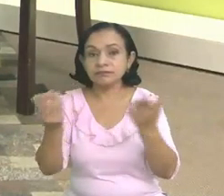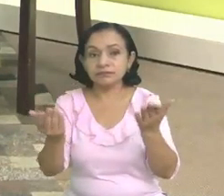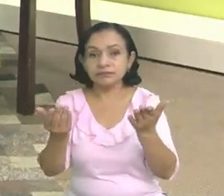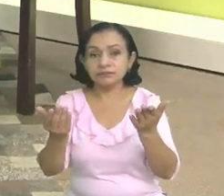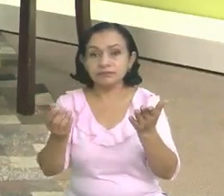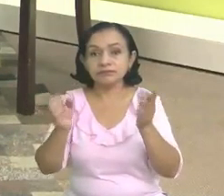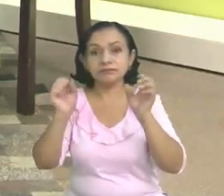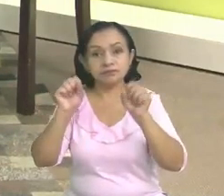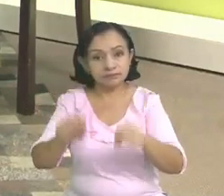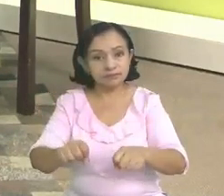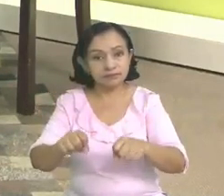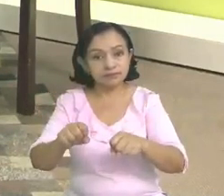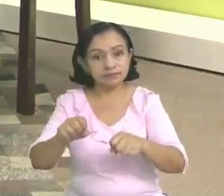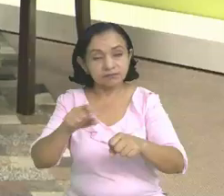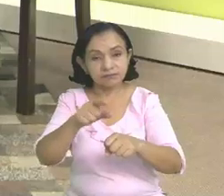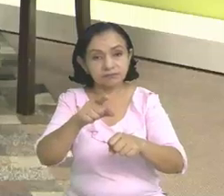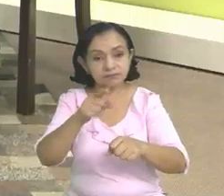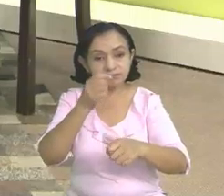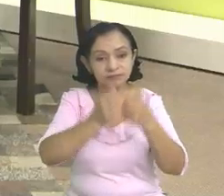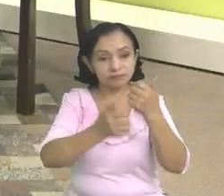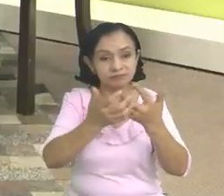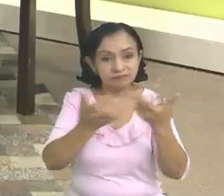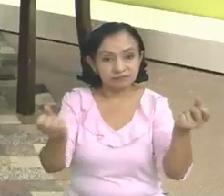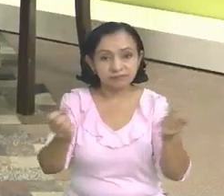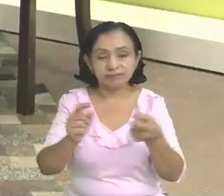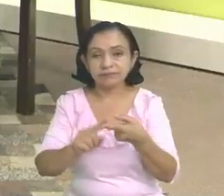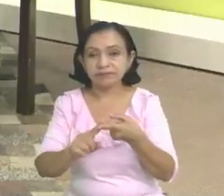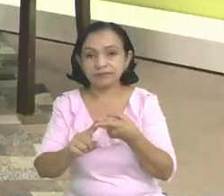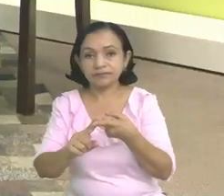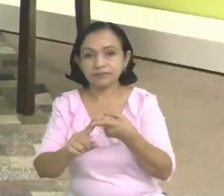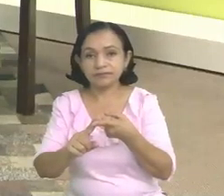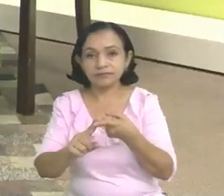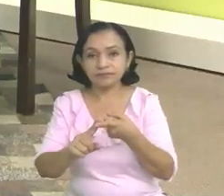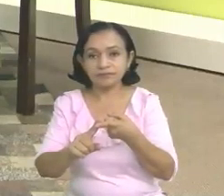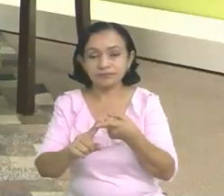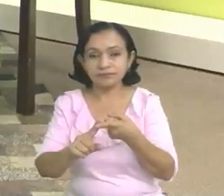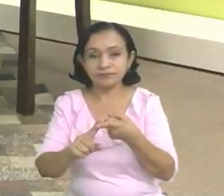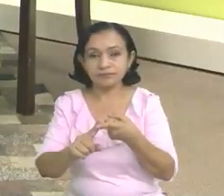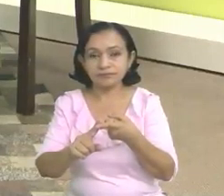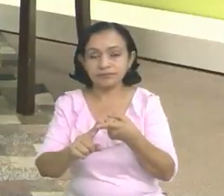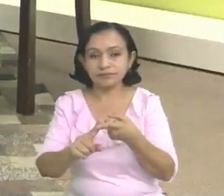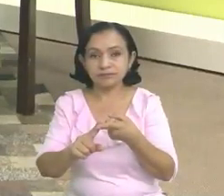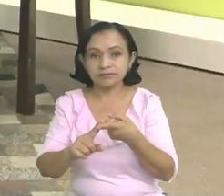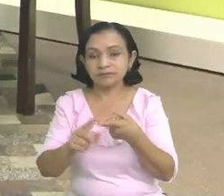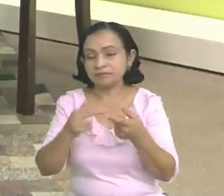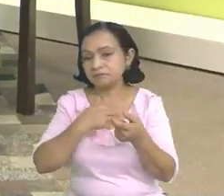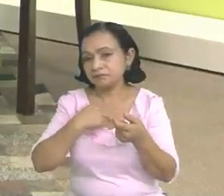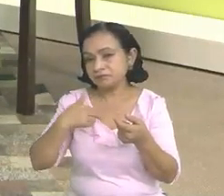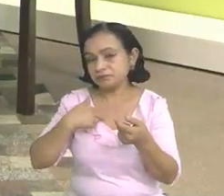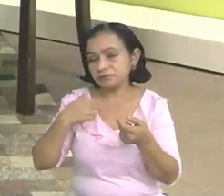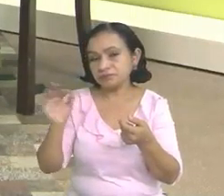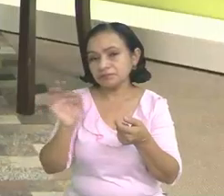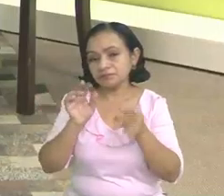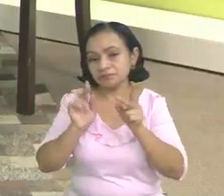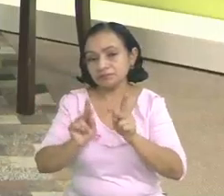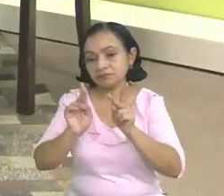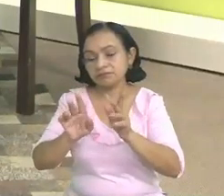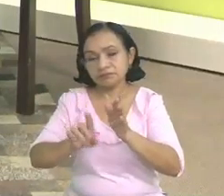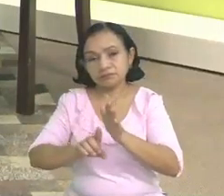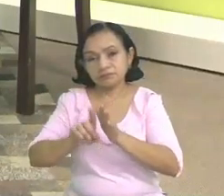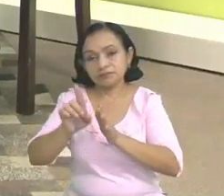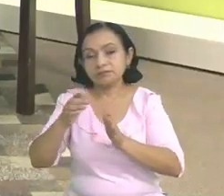esa capacidad de resolución de problemas, por esa capacidad de apenas están ellos formando la personalidad, entonces es